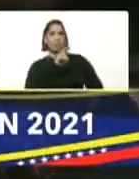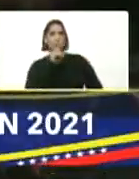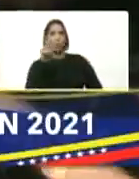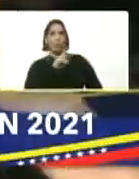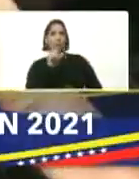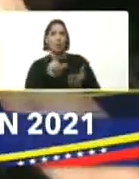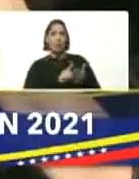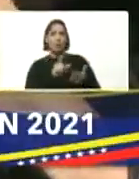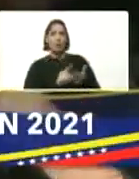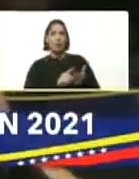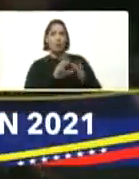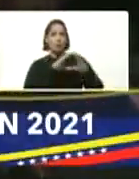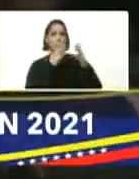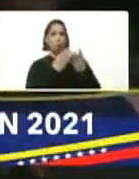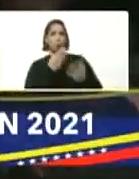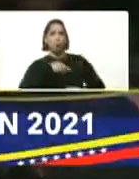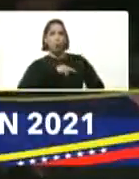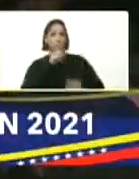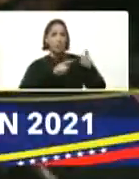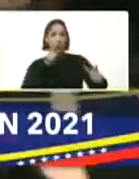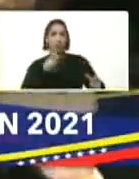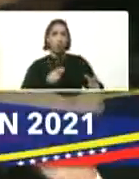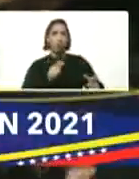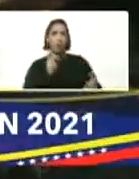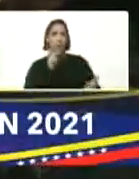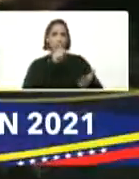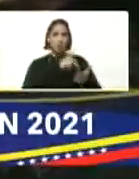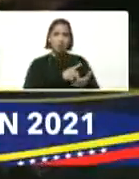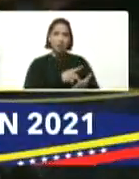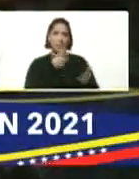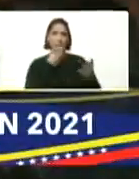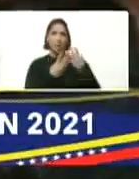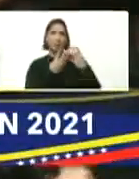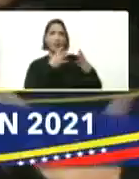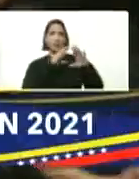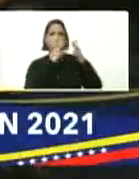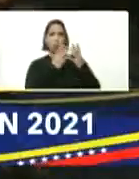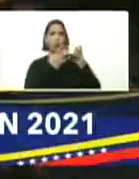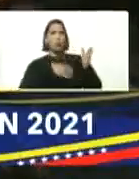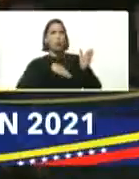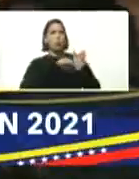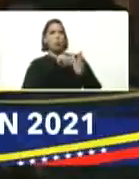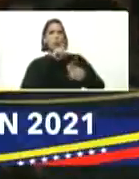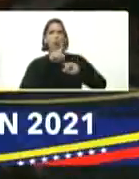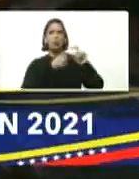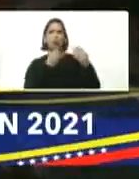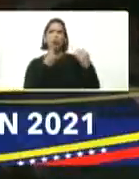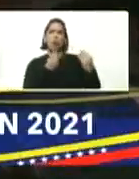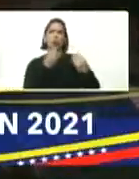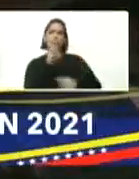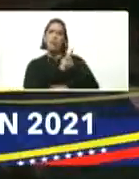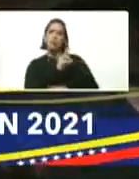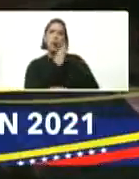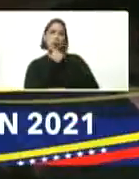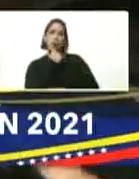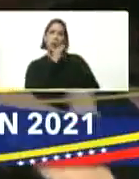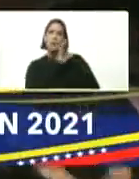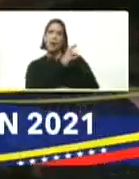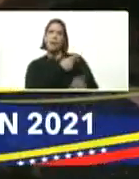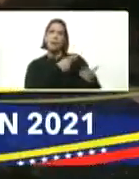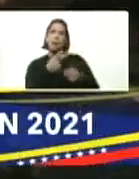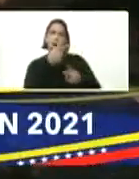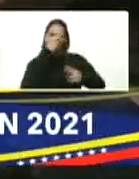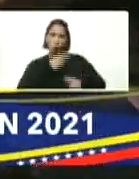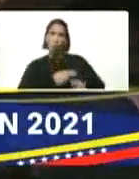y nuestros autores estarán presentes en las ferias del mundo, y nos volveremos a preguntar cómo es que Venezuela no es el país invitado de honor